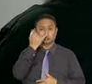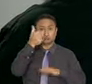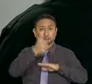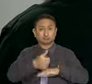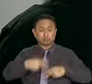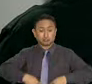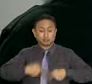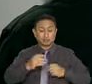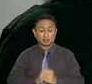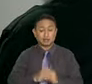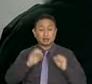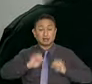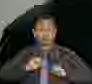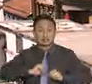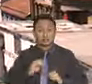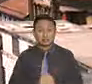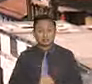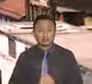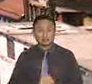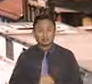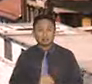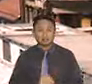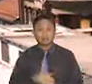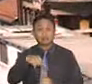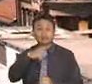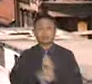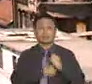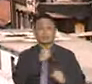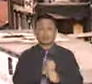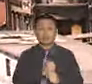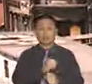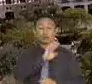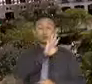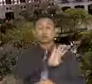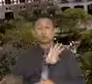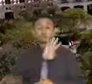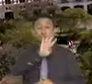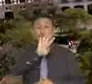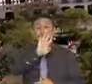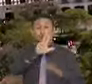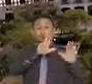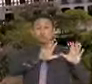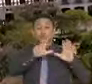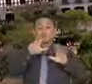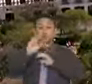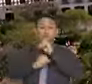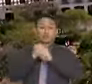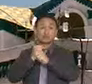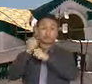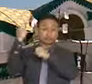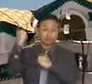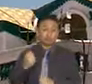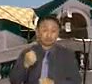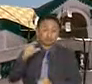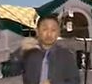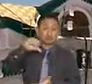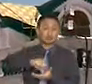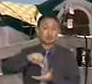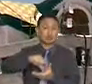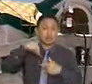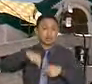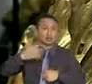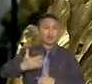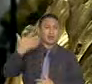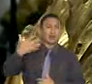encontró incluso fragmentos de arriba los incas este año se conmemoran 488 años de fundación de una ciudad donde se